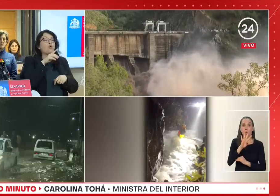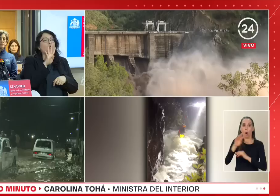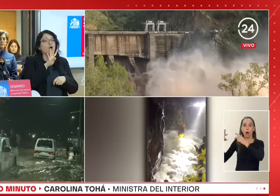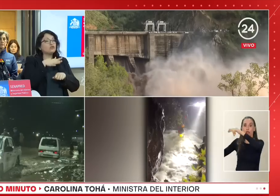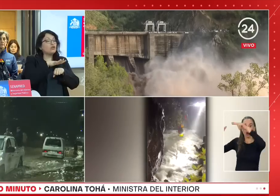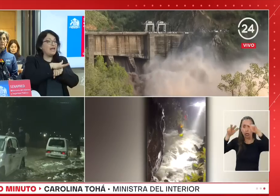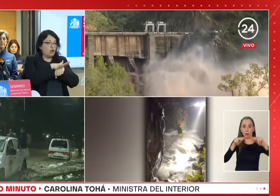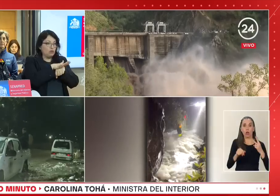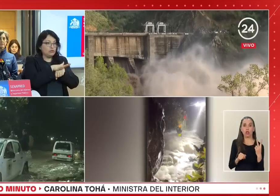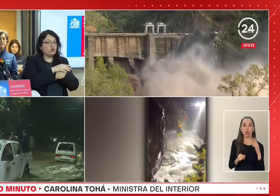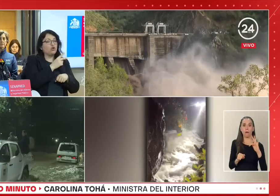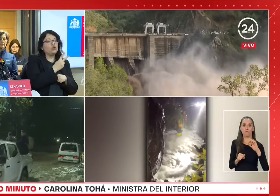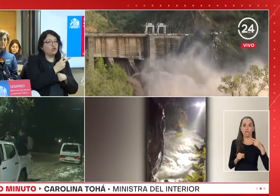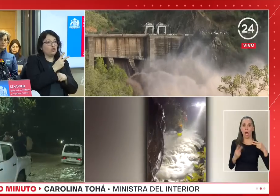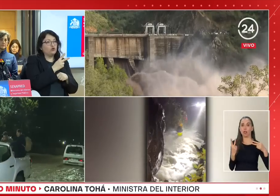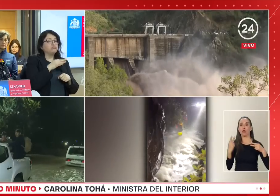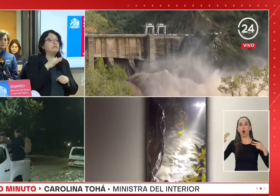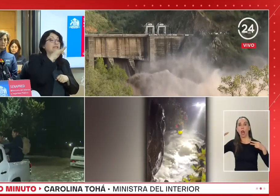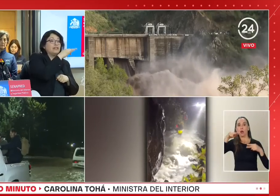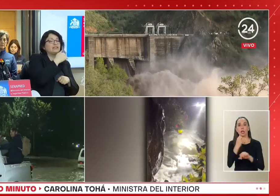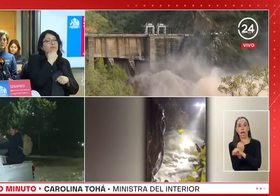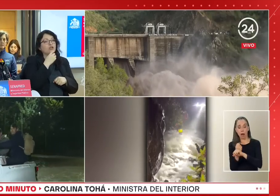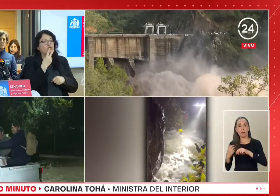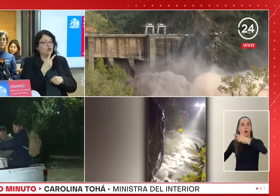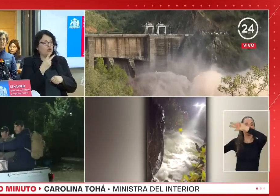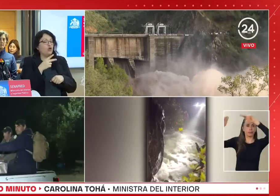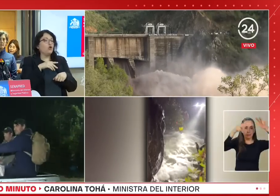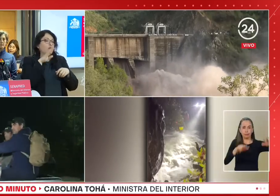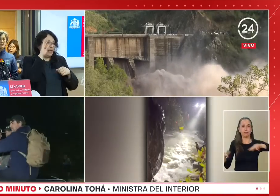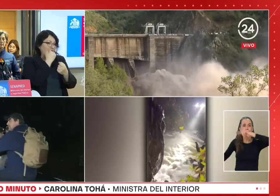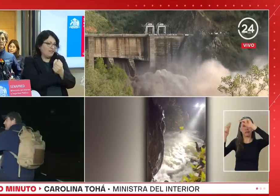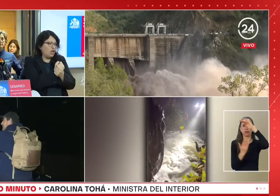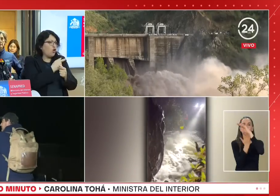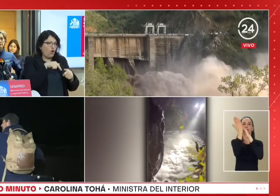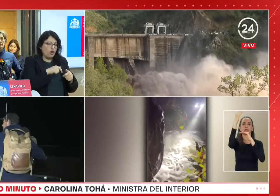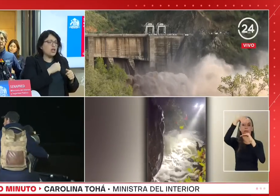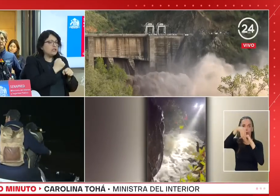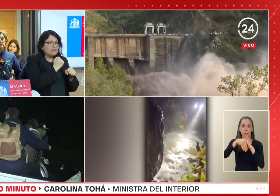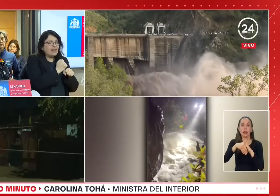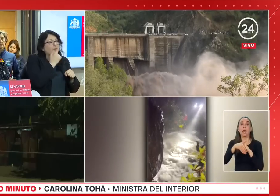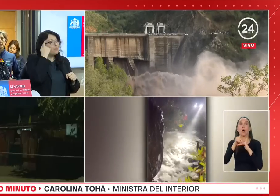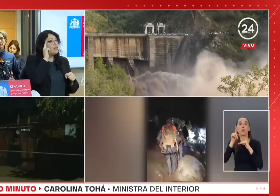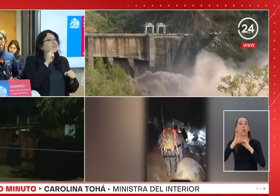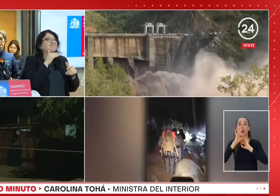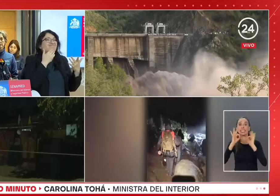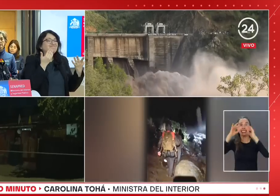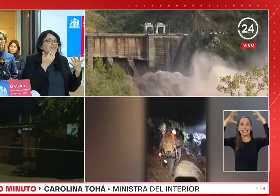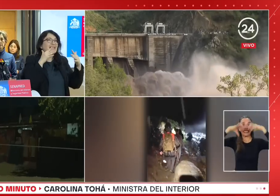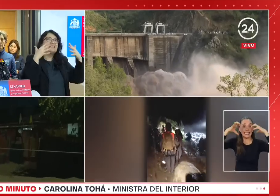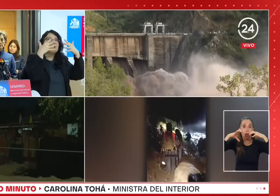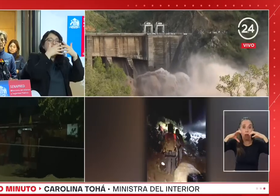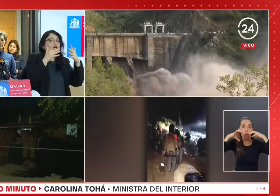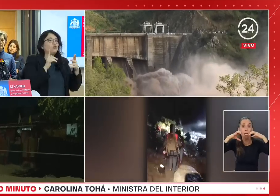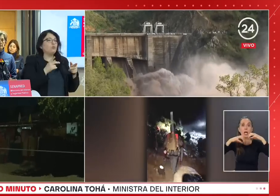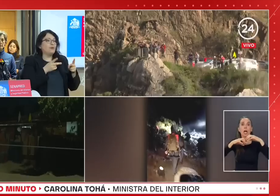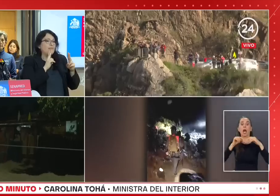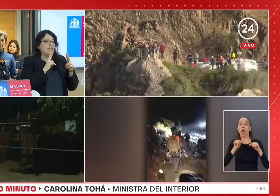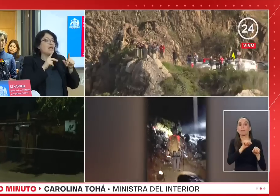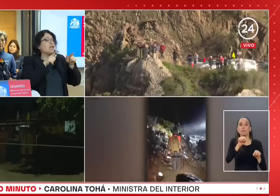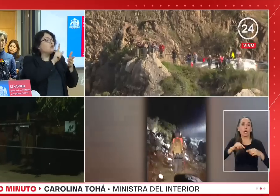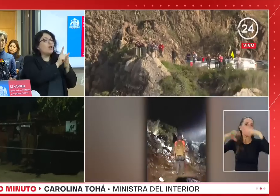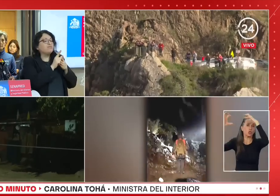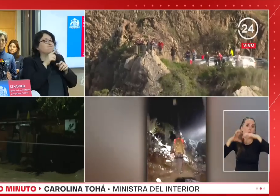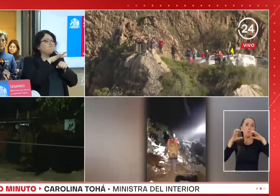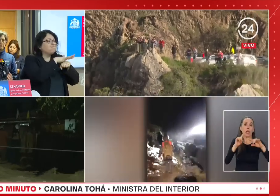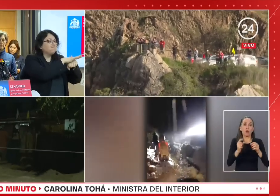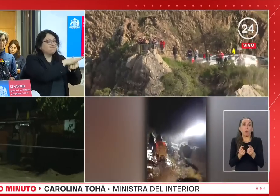en la zona dos de la facha y dos de carabineros que han estado activos durante todo el día sin embargo las ventanas del tiempo no han permitido maniobrar en muchos de